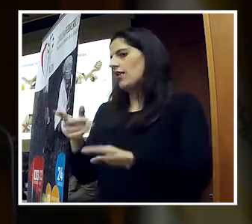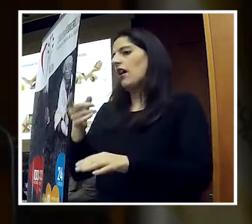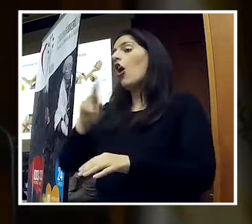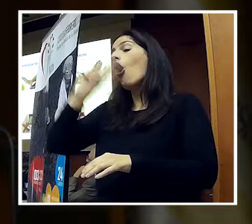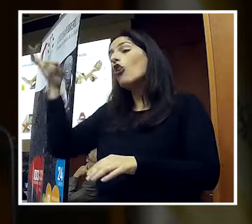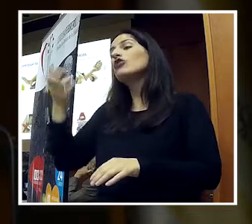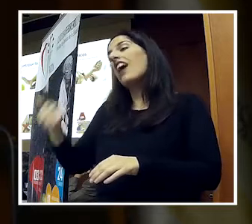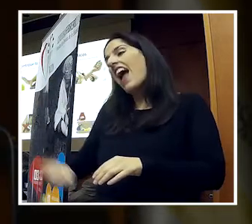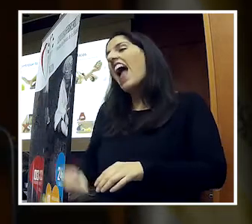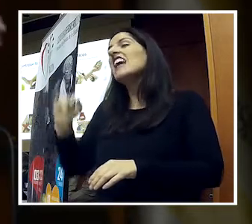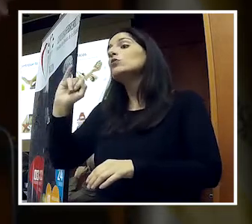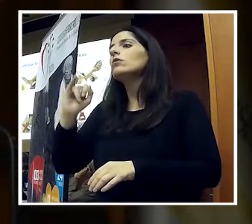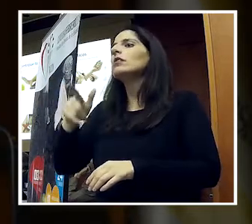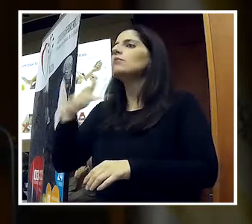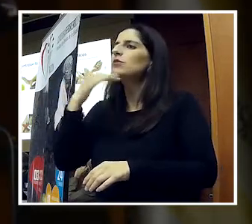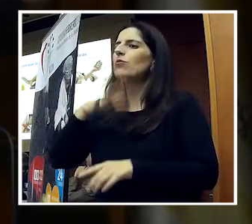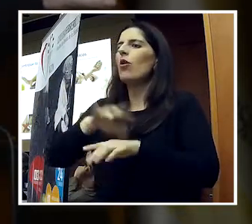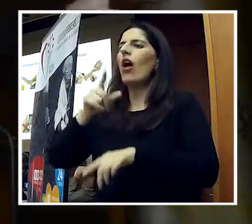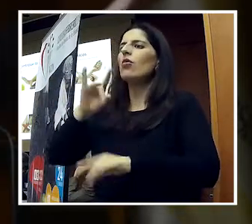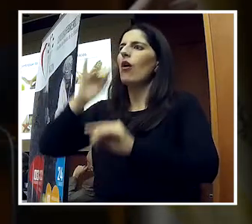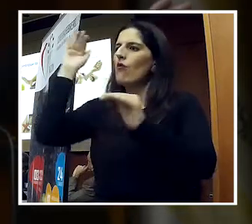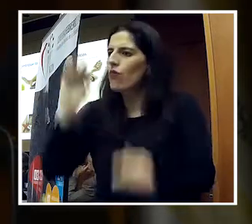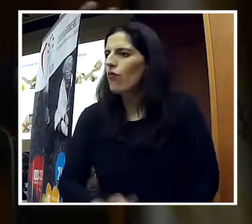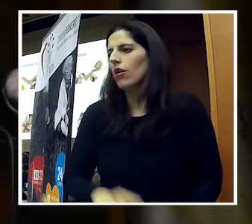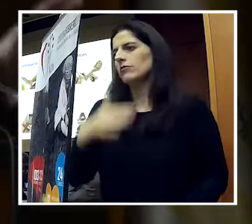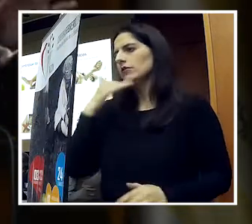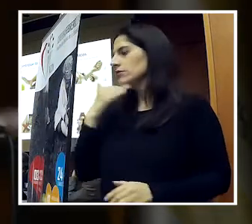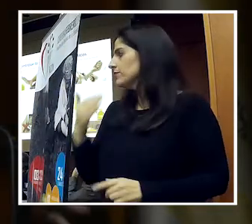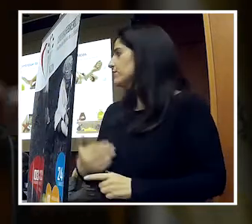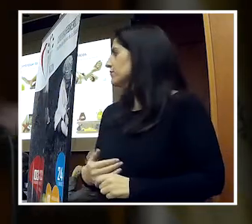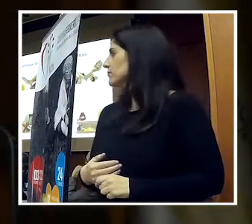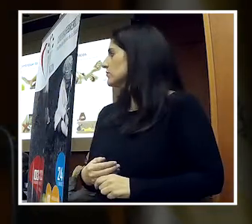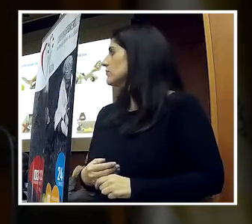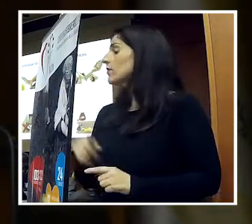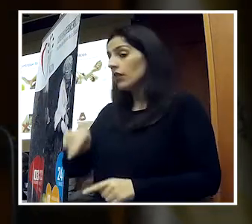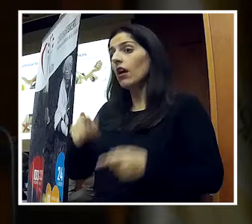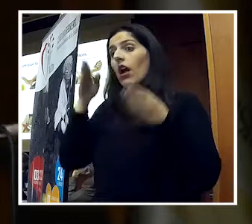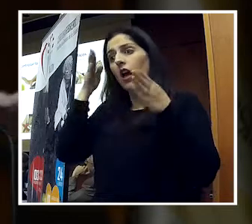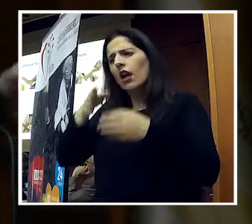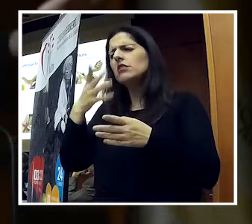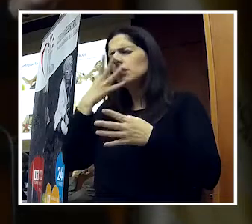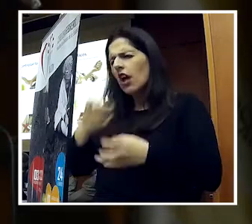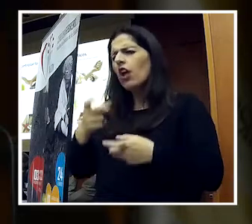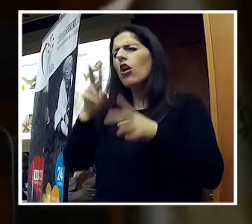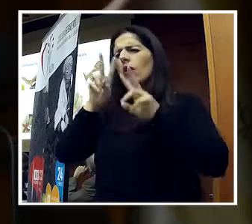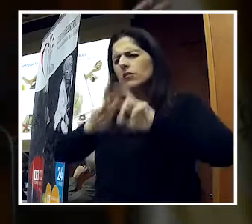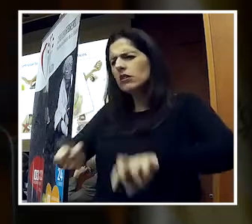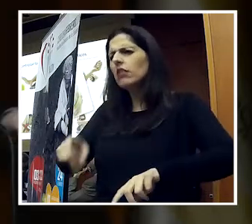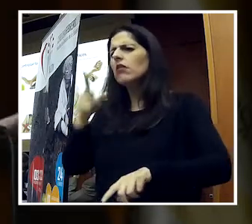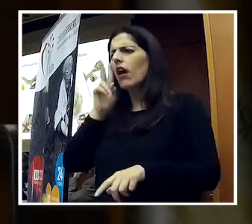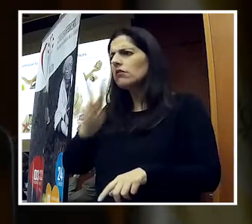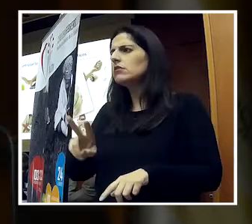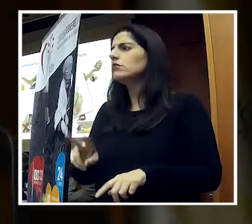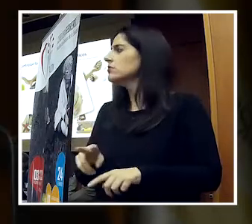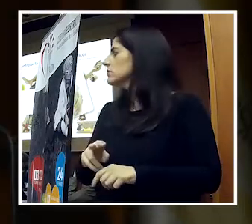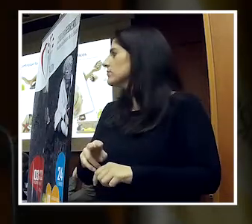que ocasionen hipoglucemia. Y claro, eso ya en estudios serios de investigación, que es lo más